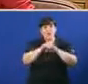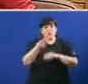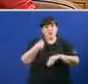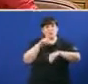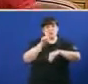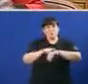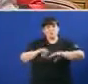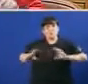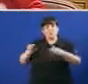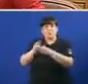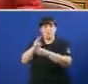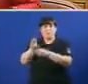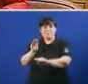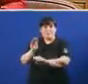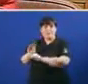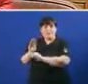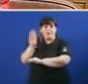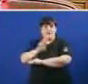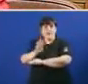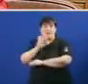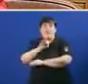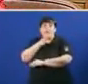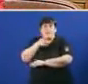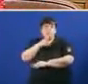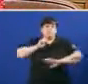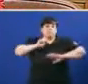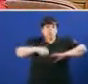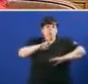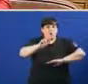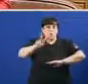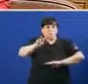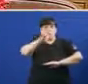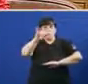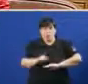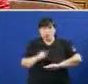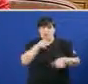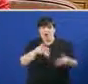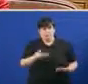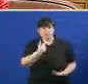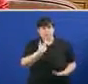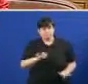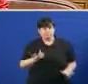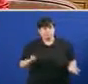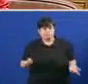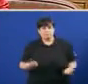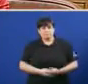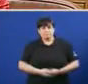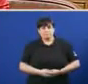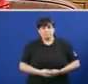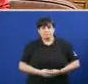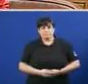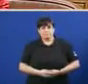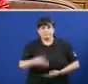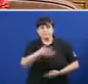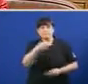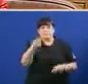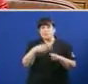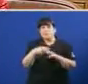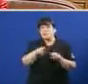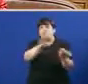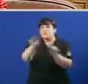ao Partido Popular, segundo di o xuiz Ruz nos autos que está a dictar nestes días. É dicir, as súas políticas o que fan